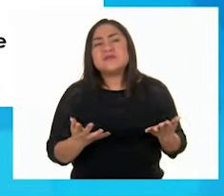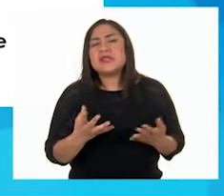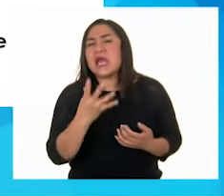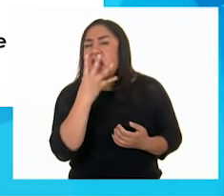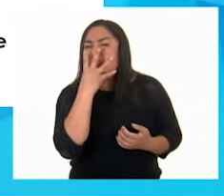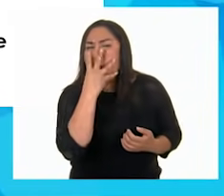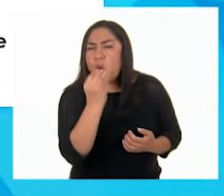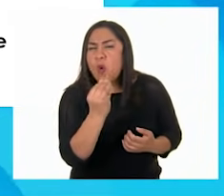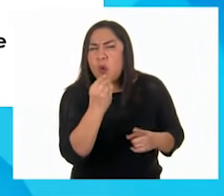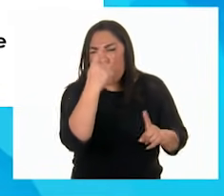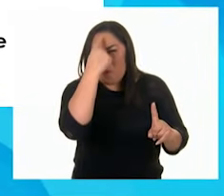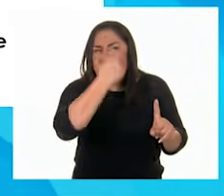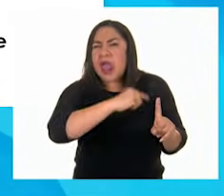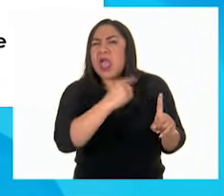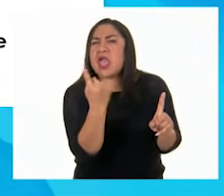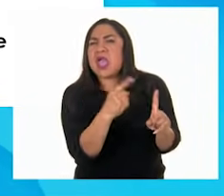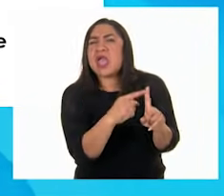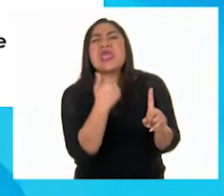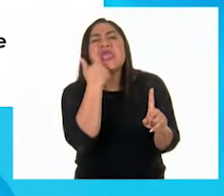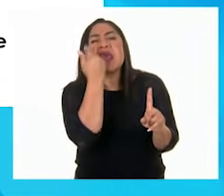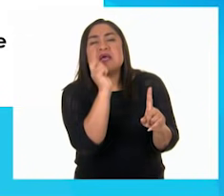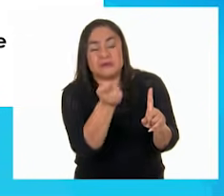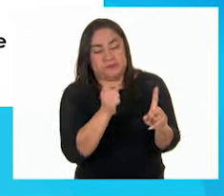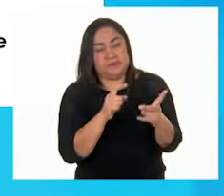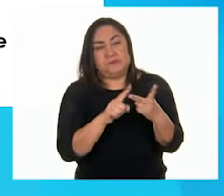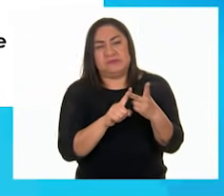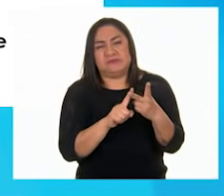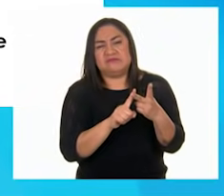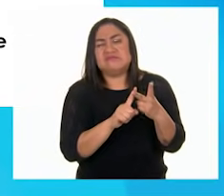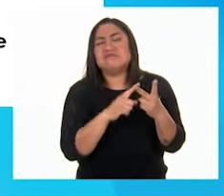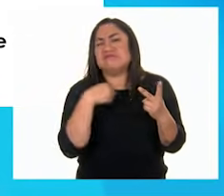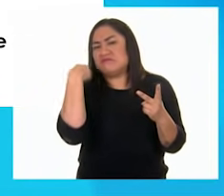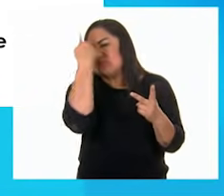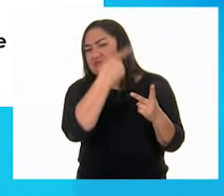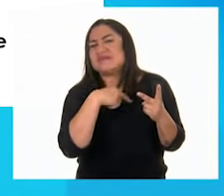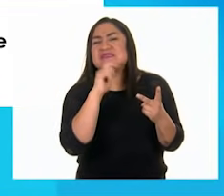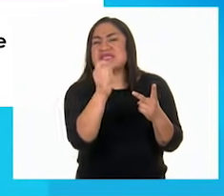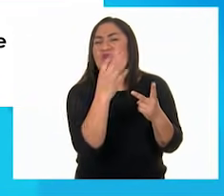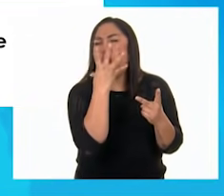lobo? Ajá. ¿Cómo es el lobo del cuento? Perfecto.